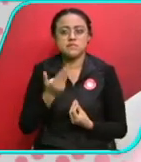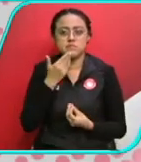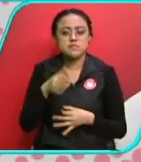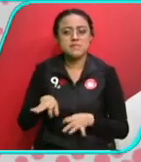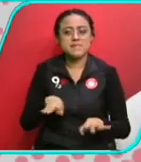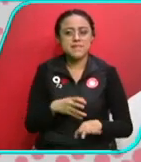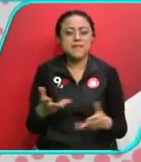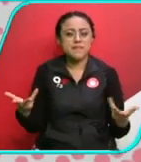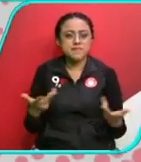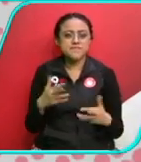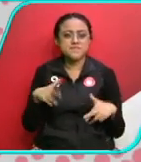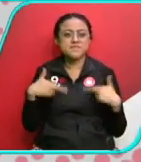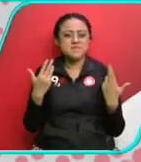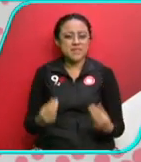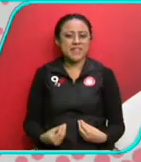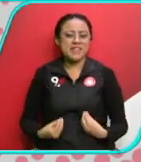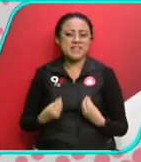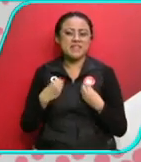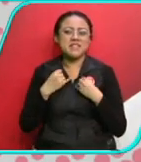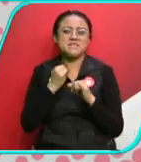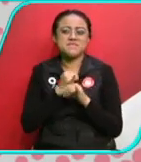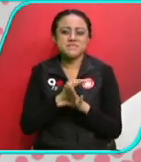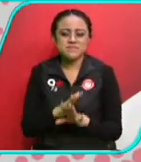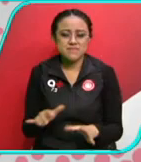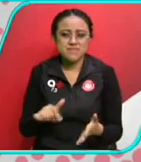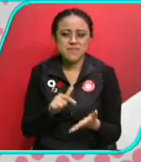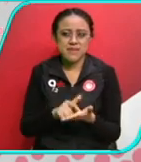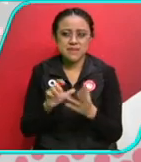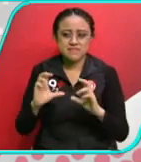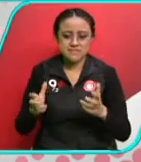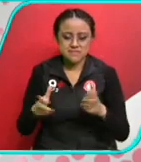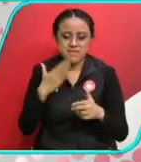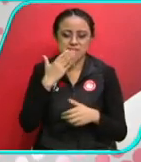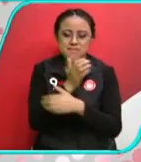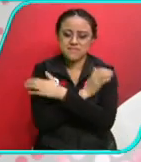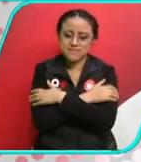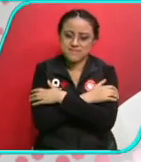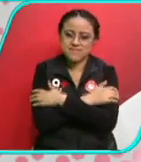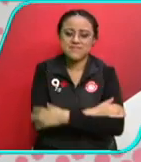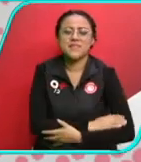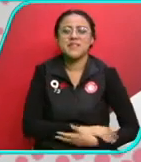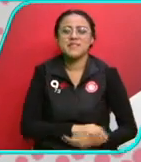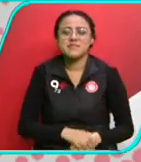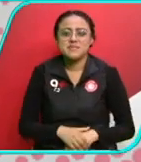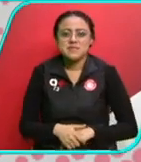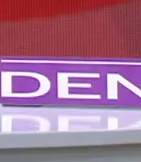causa, regalamos vida. En la información desde Chiapas, les mando un fuerte abrazo.